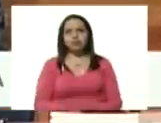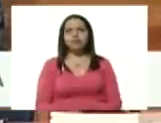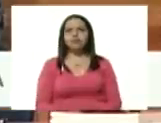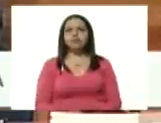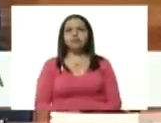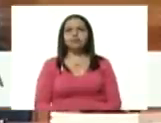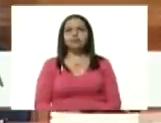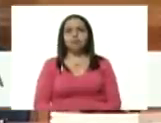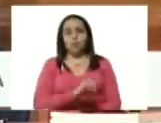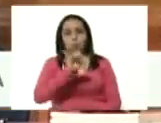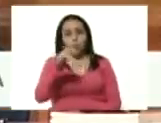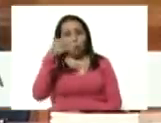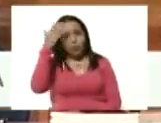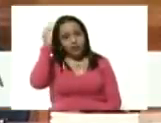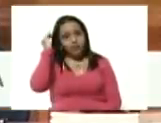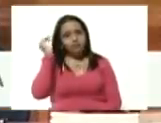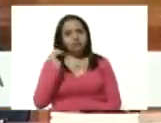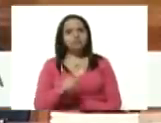¿ah?